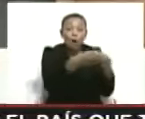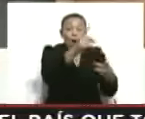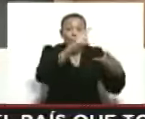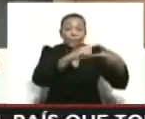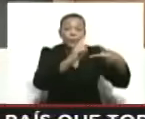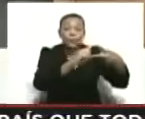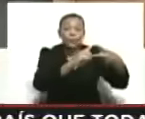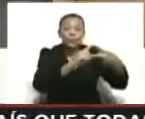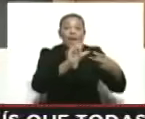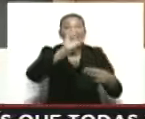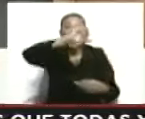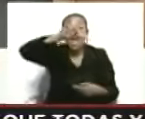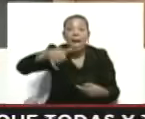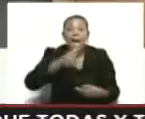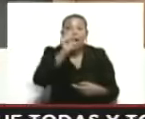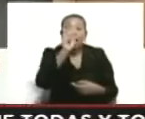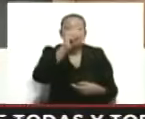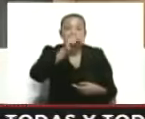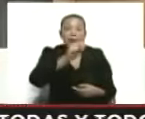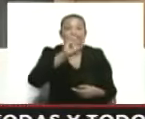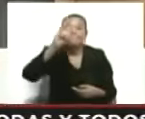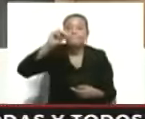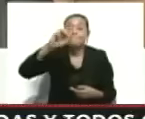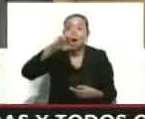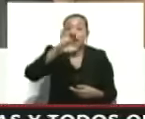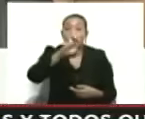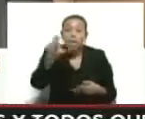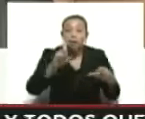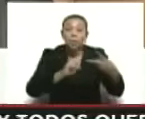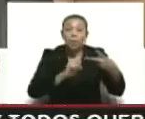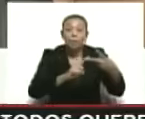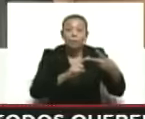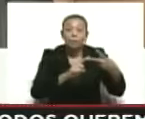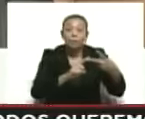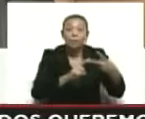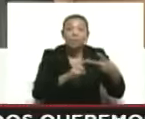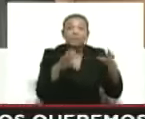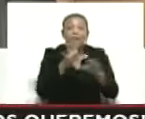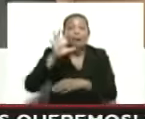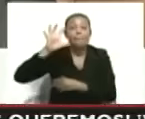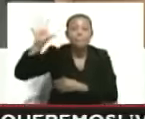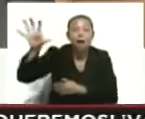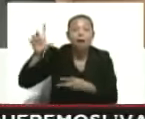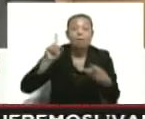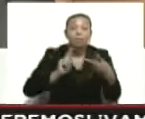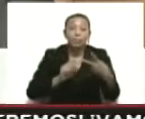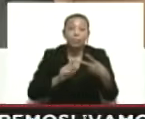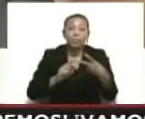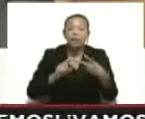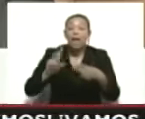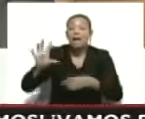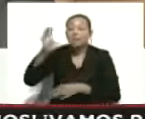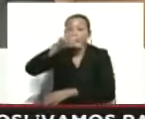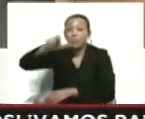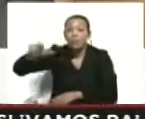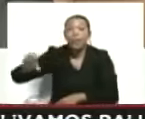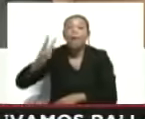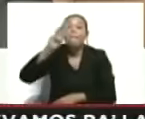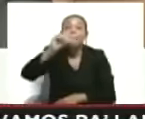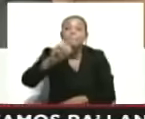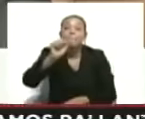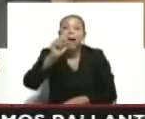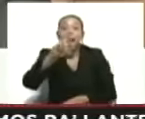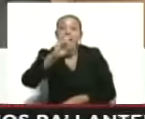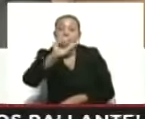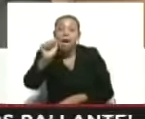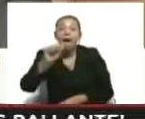ciudadana Yanmariel Villarruel. Y por el bloque de la patria, la ciudadana María